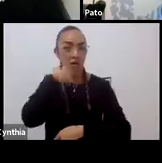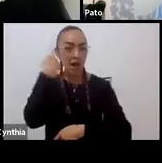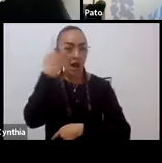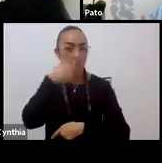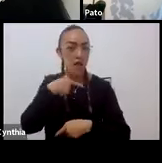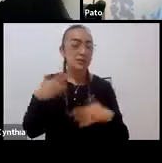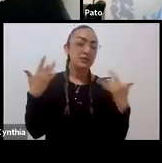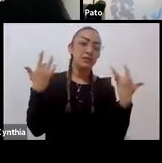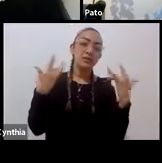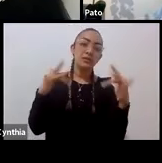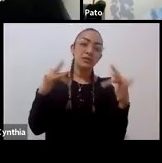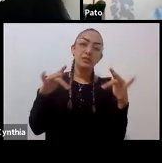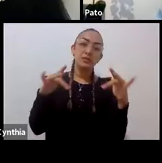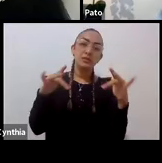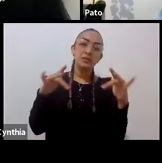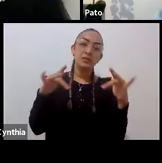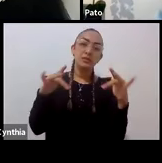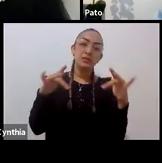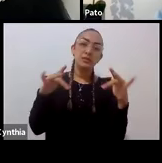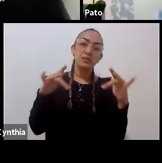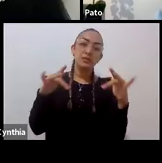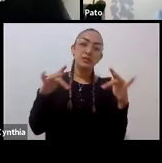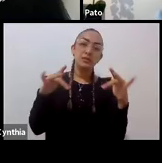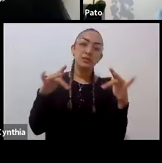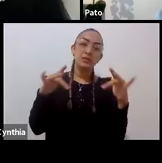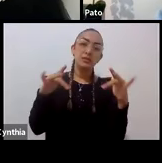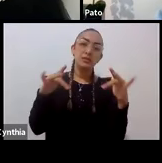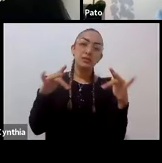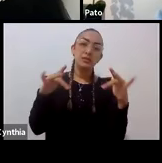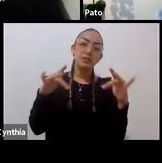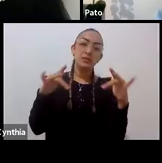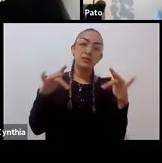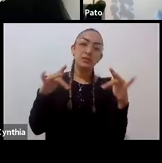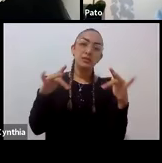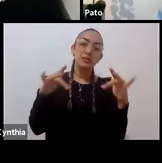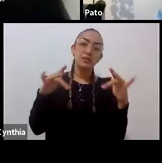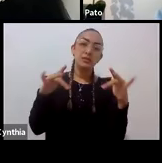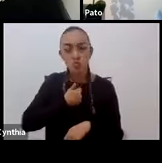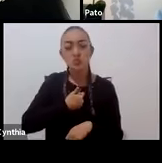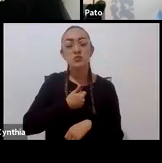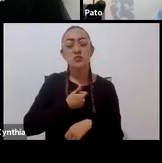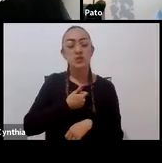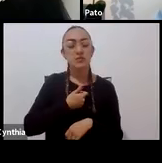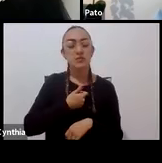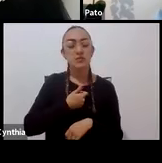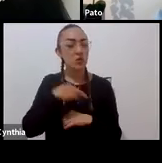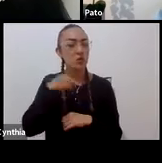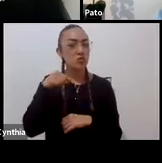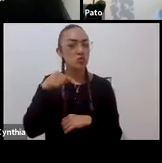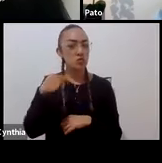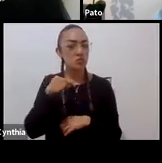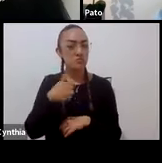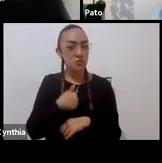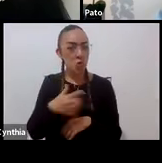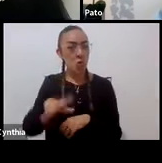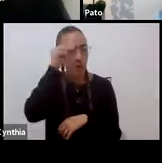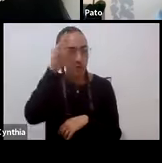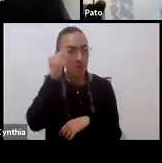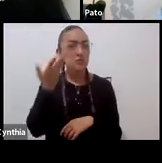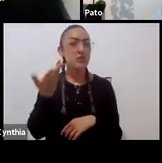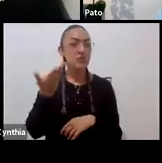estarla pasando muy mal en el rostro. Y dijo, yo ya aprendí, yo estoy aprendiendo, vine aquí, me aceptaron, no me pidieron